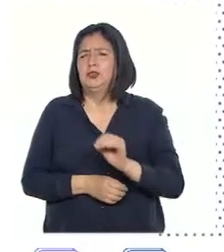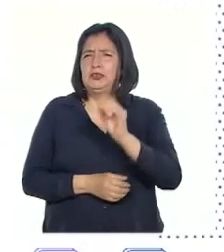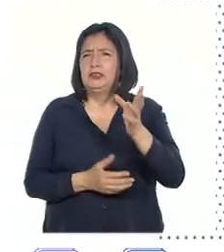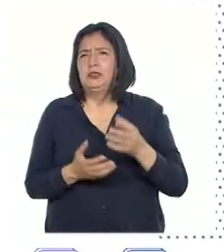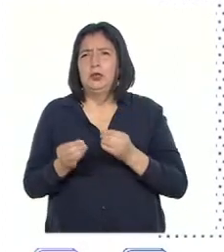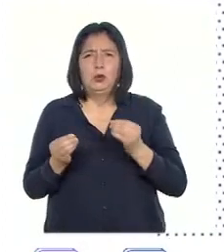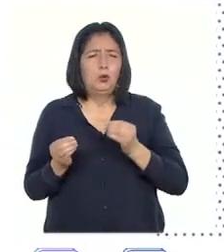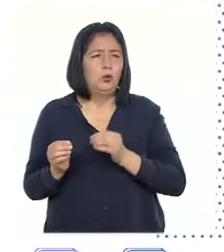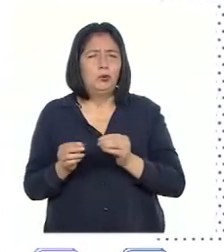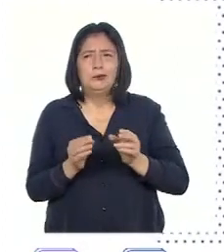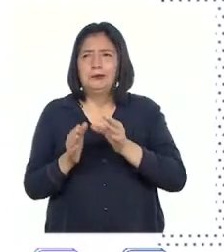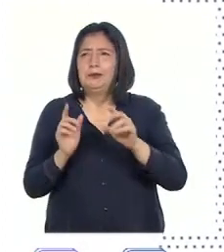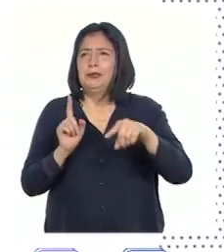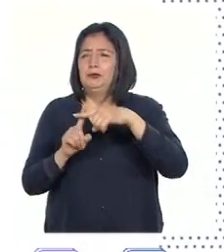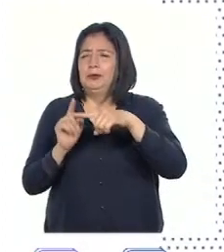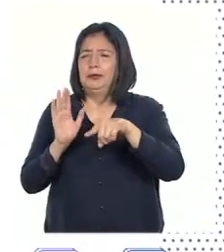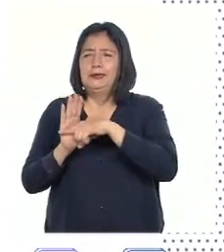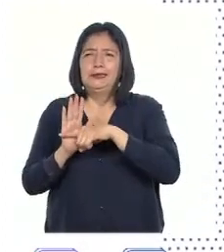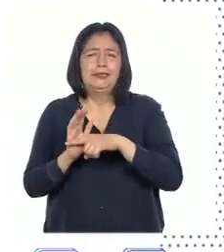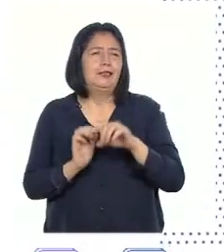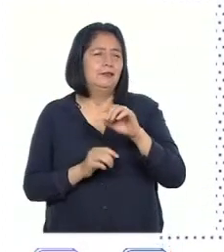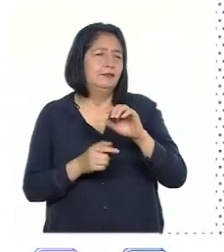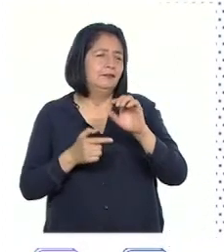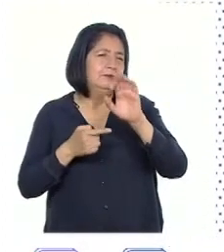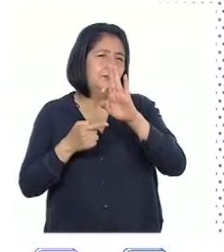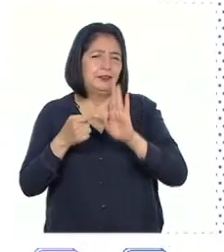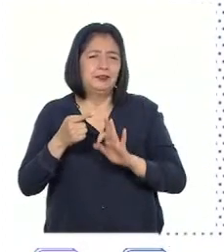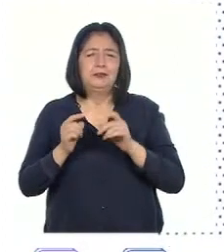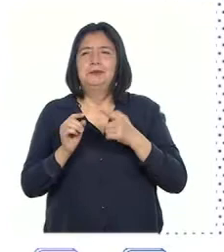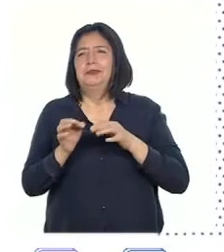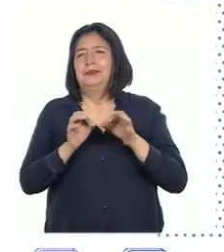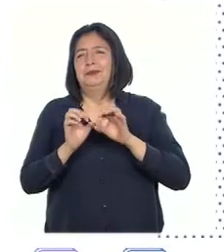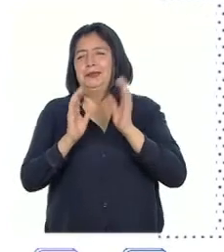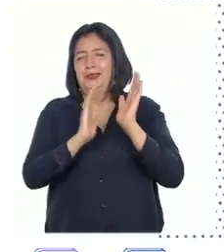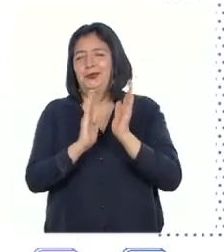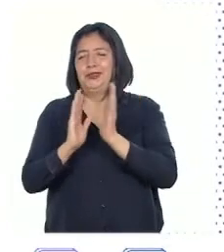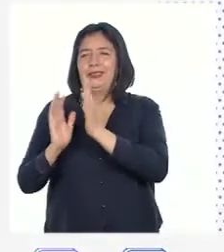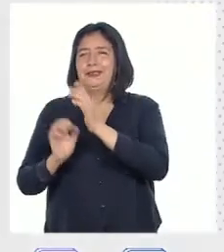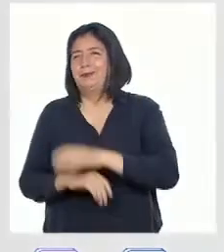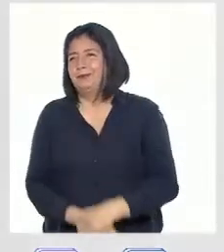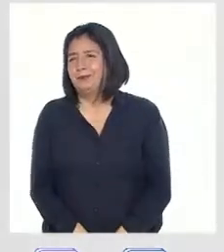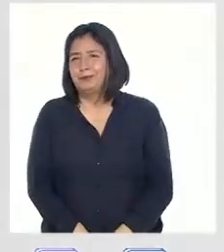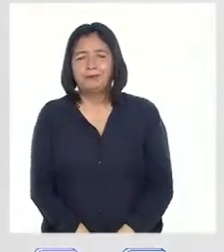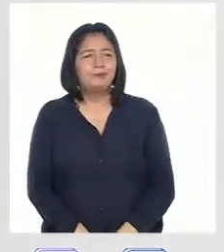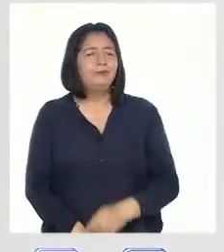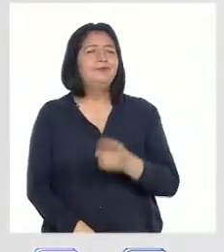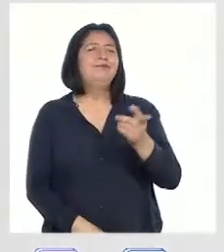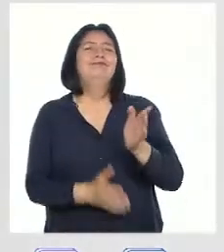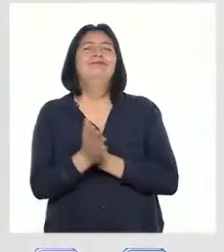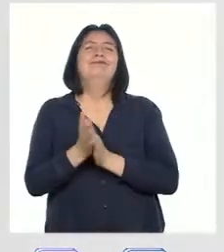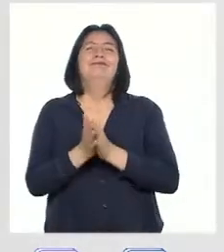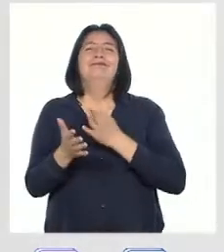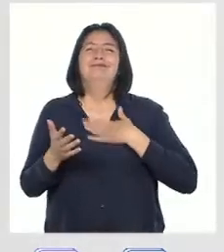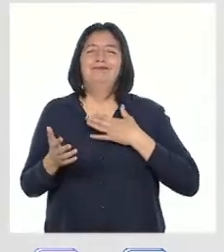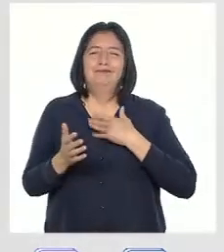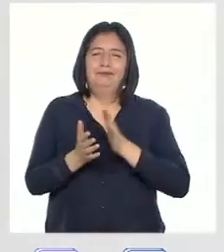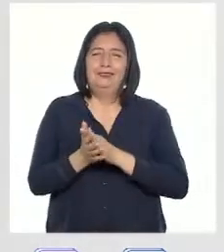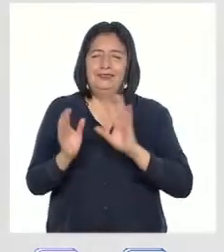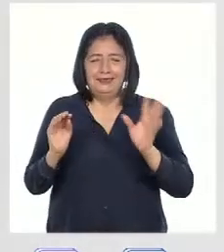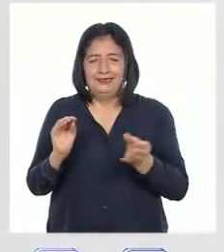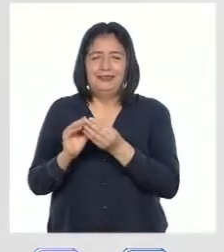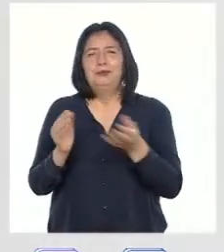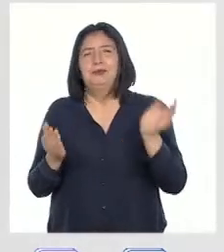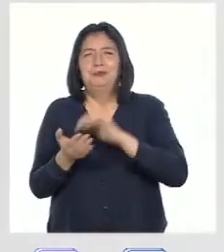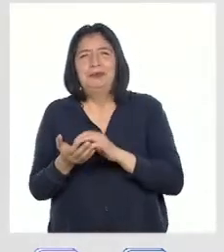o estrategias para sumar y restar fracciones, para que quede más ordenado. Ya me entusiasmé, profesor. Agreguemos